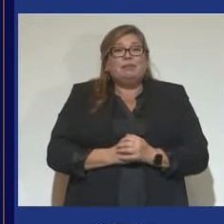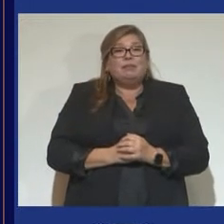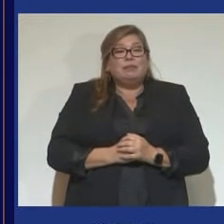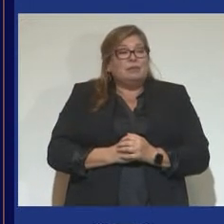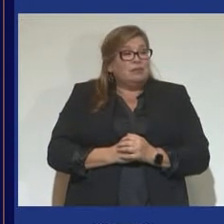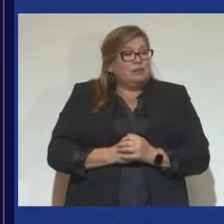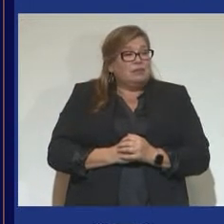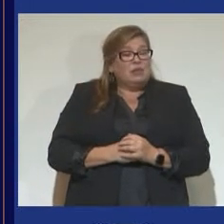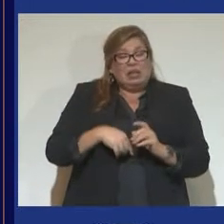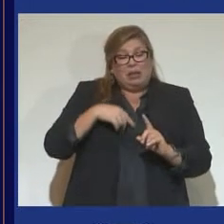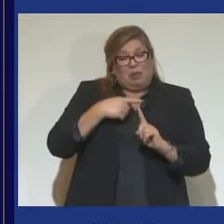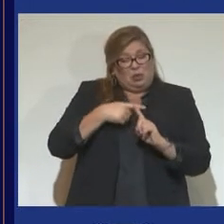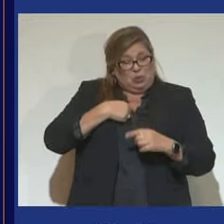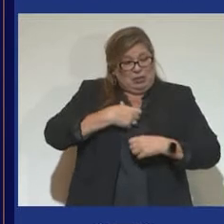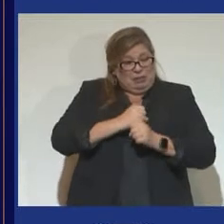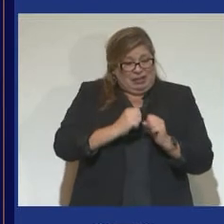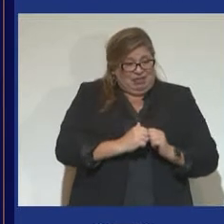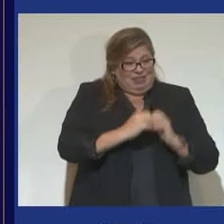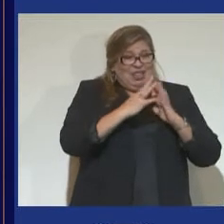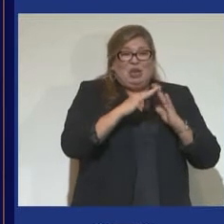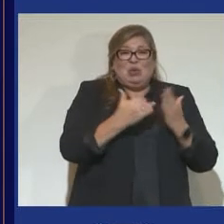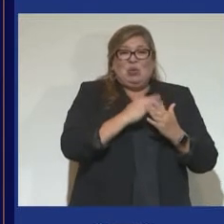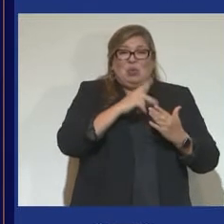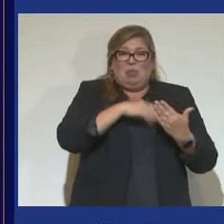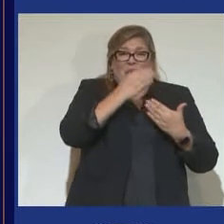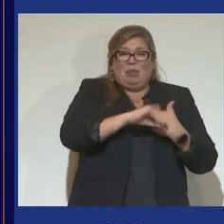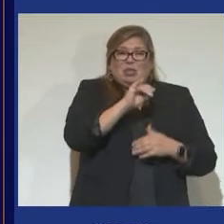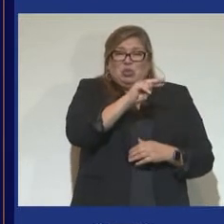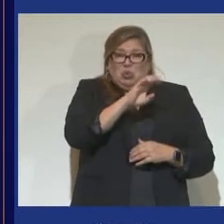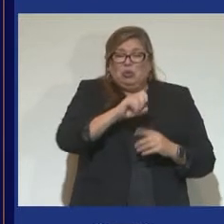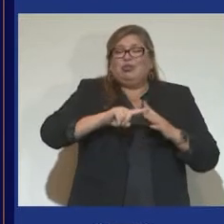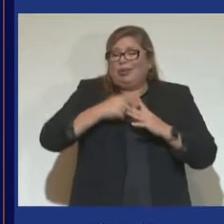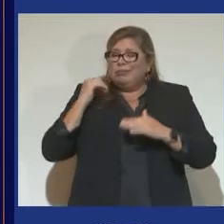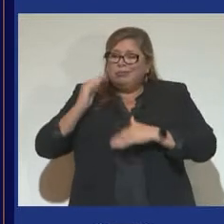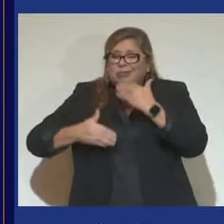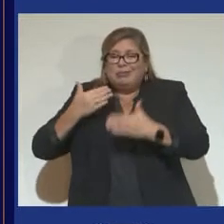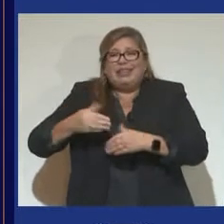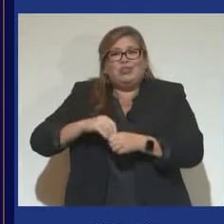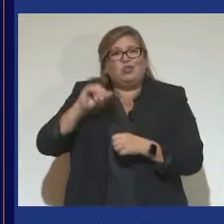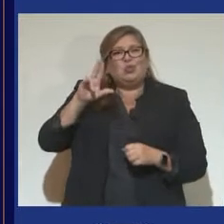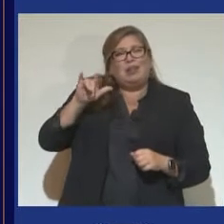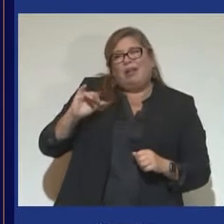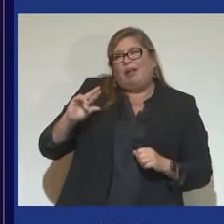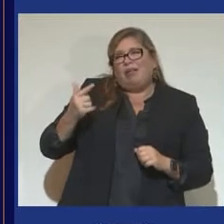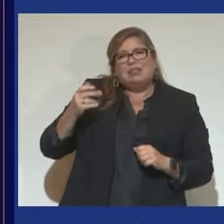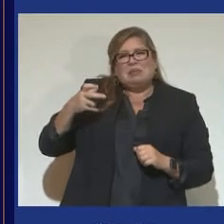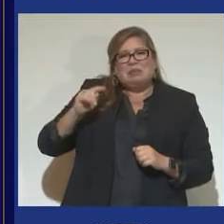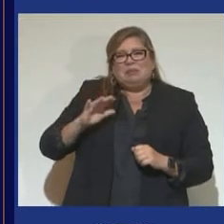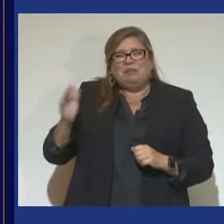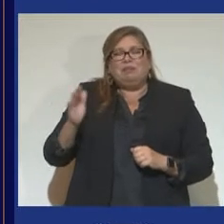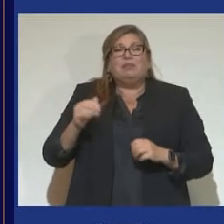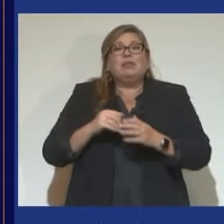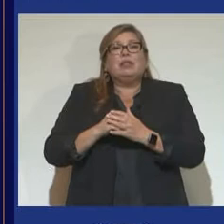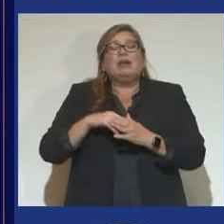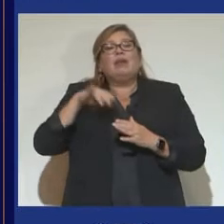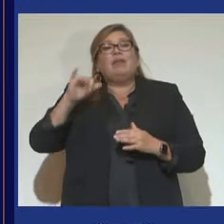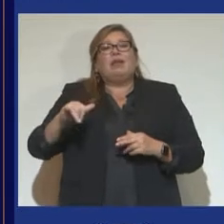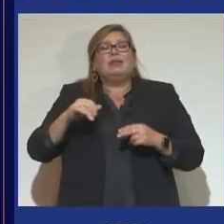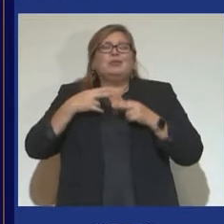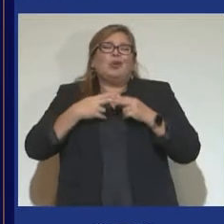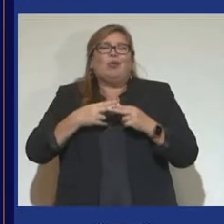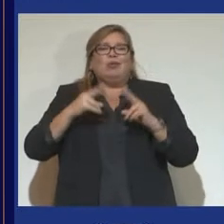condados y ciudades y empezamos en junio realmente en julio en julio en solamente cinco o seis meses creamos este